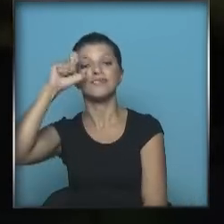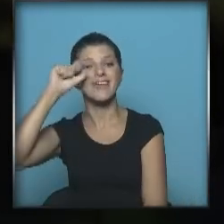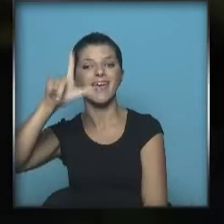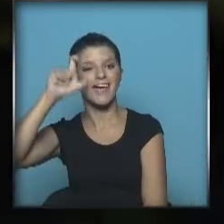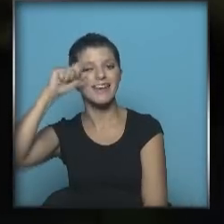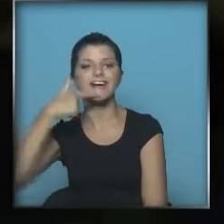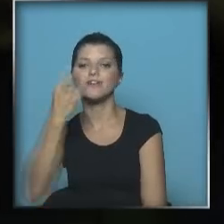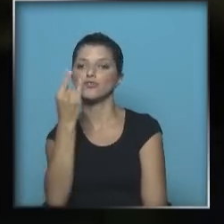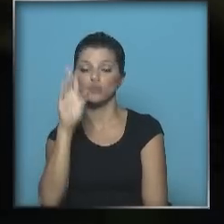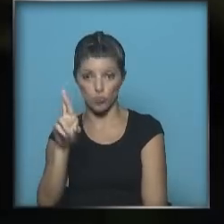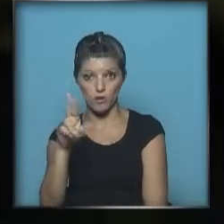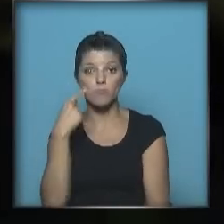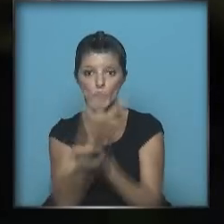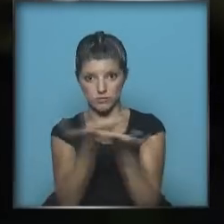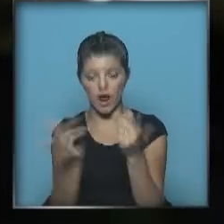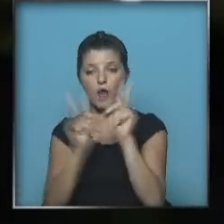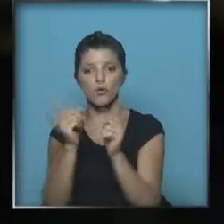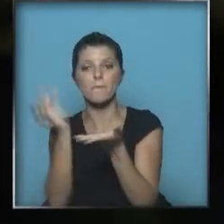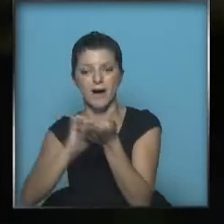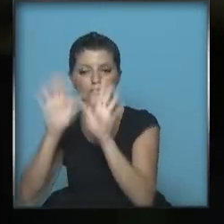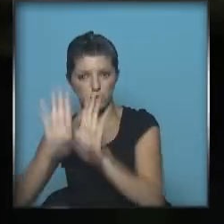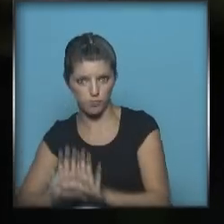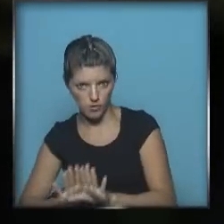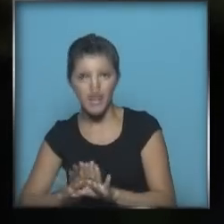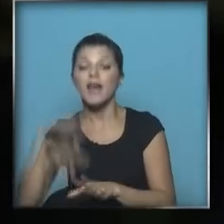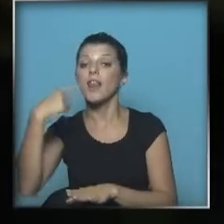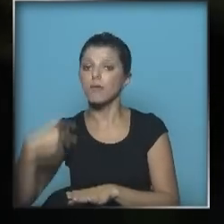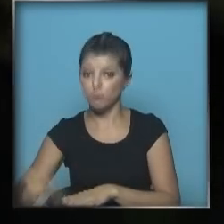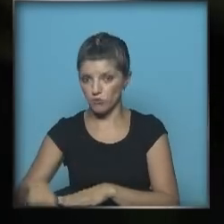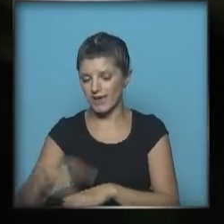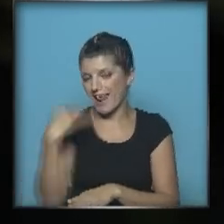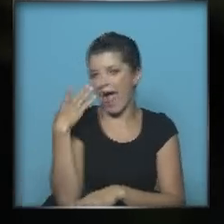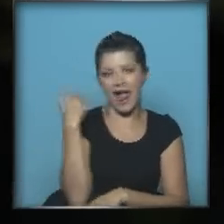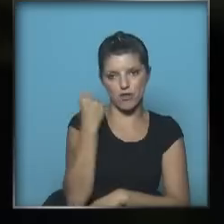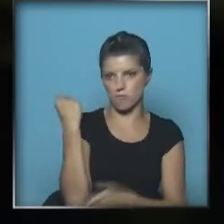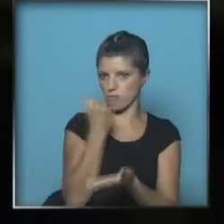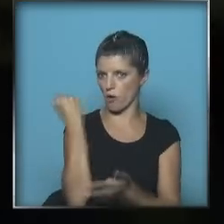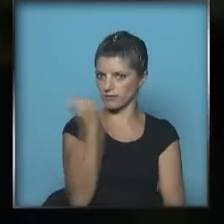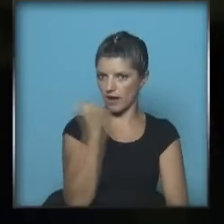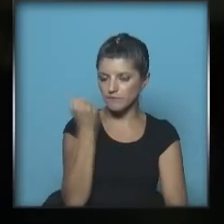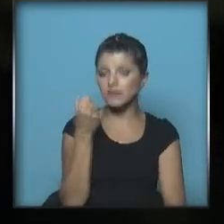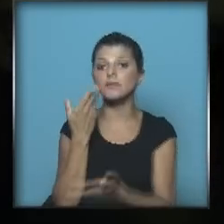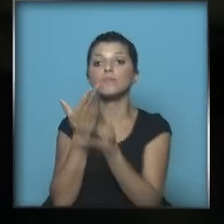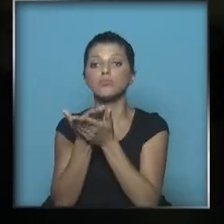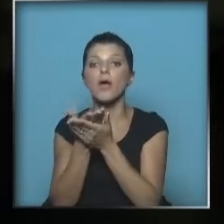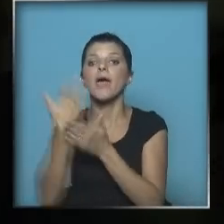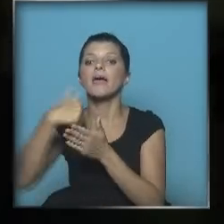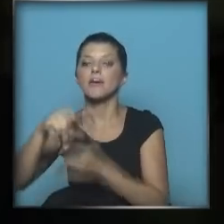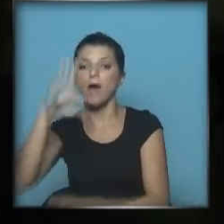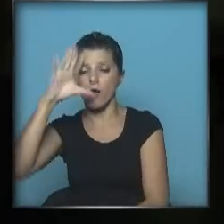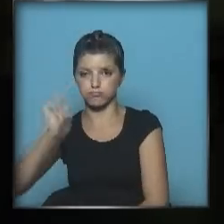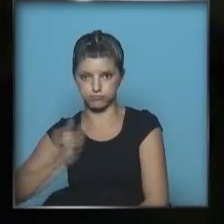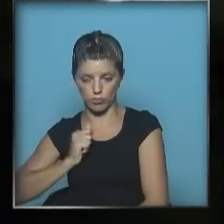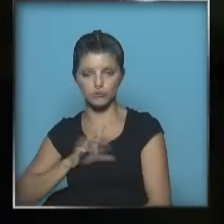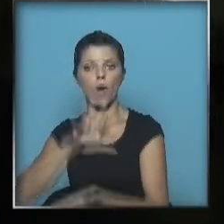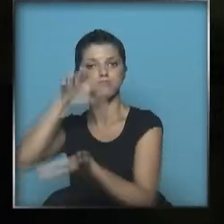respecto de las acciones planeadas, los insumos, por supuesto, fundamental, una proclama anunciando la sublevación de las Fuerzas Armadas,